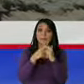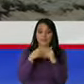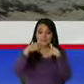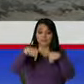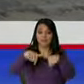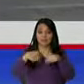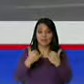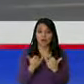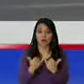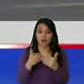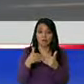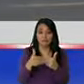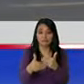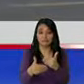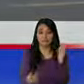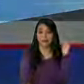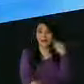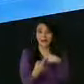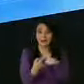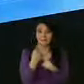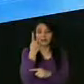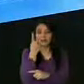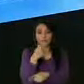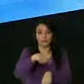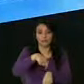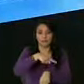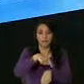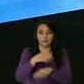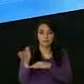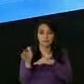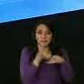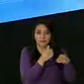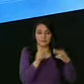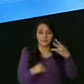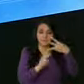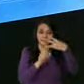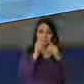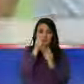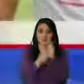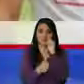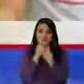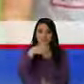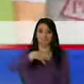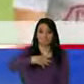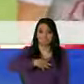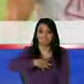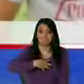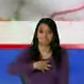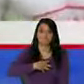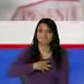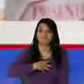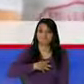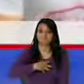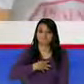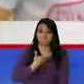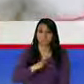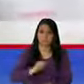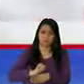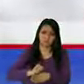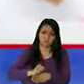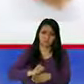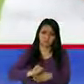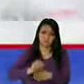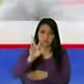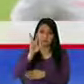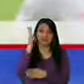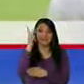de la mañana y tardarán cerca de 12 horas. Y en el mundo del deporte, Barcelona Sporting Club se ha entrenado durante los últimos 3